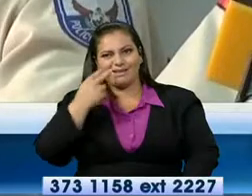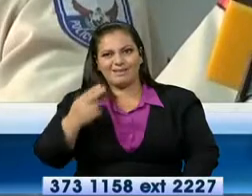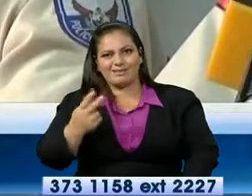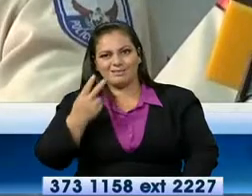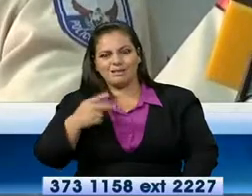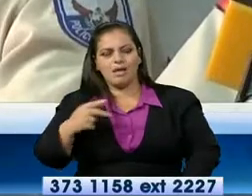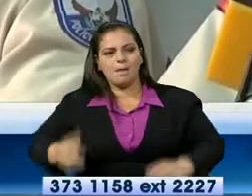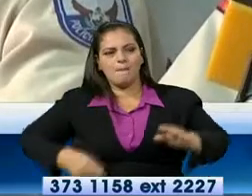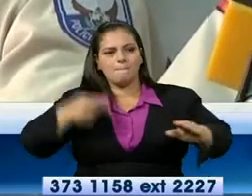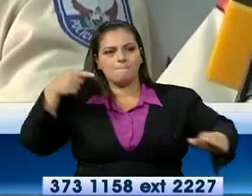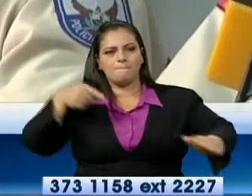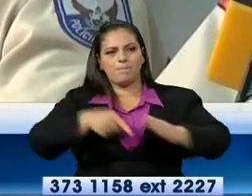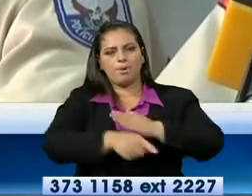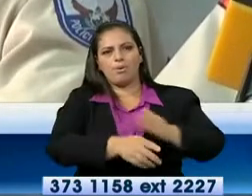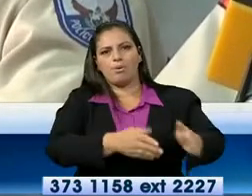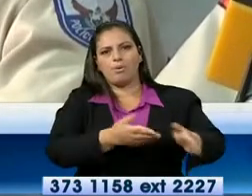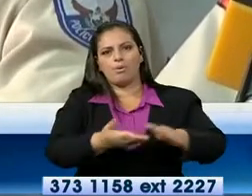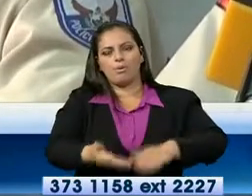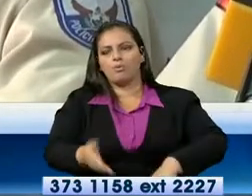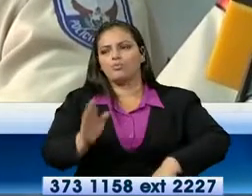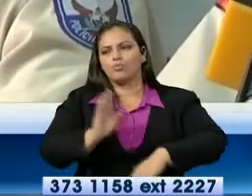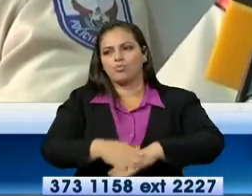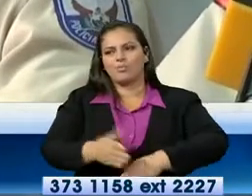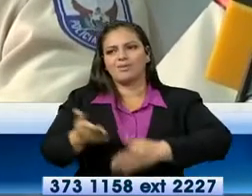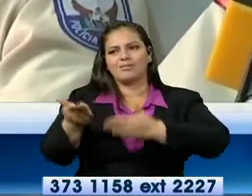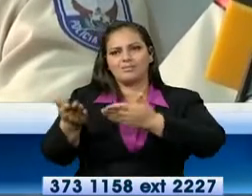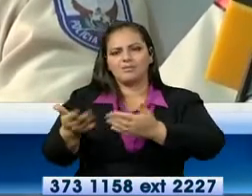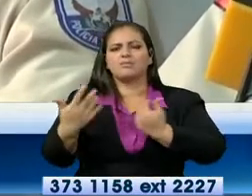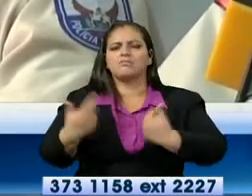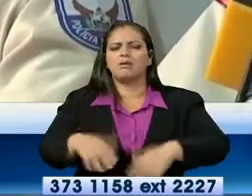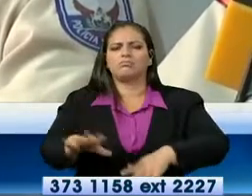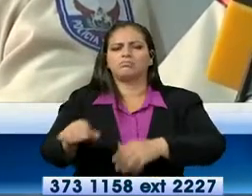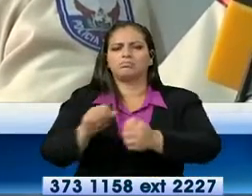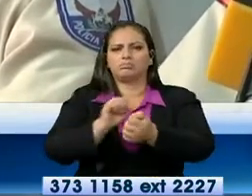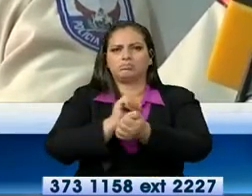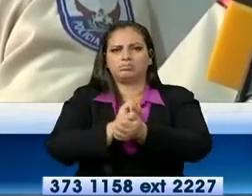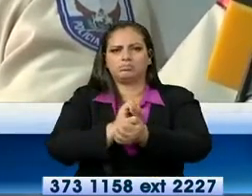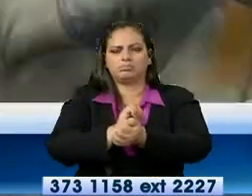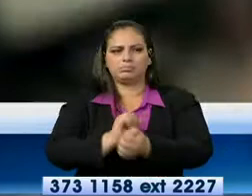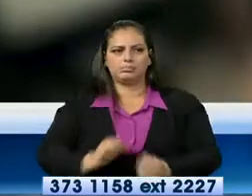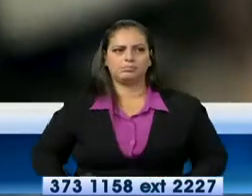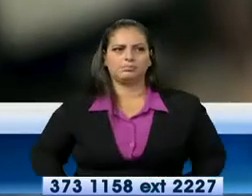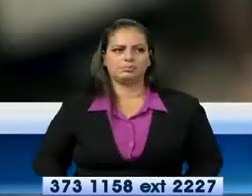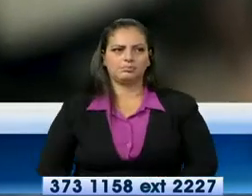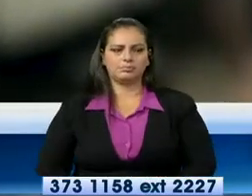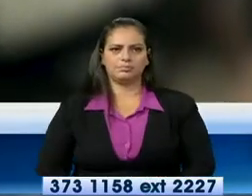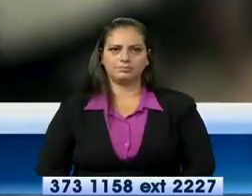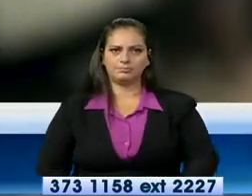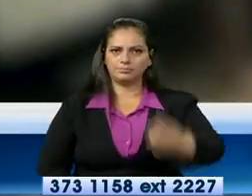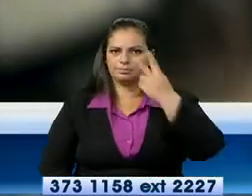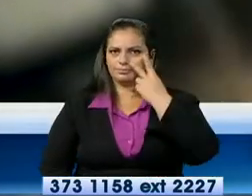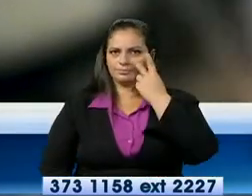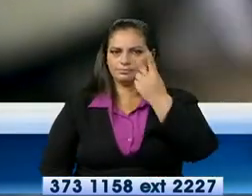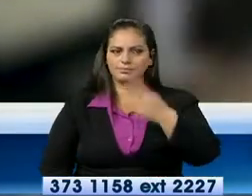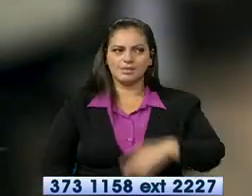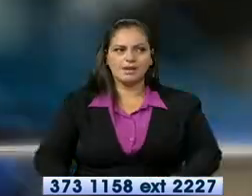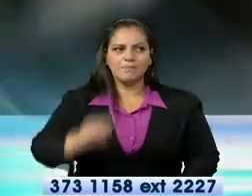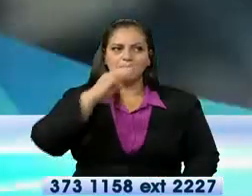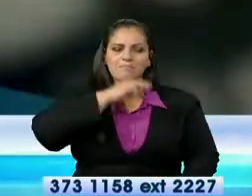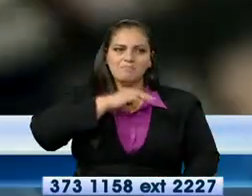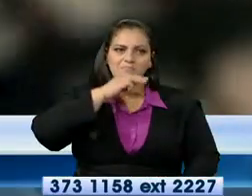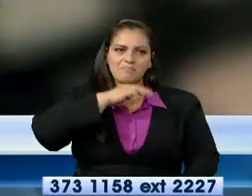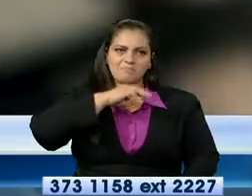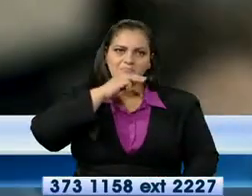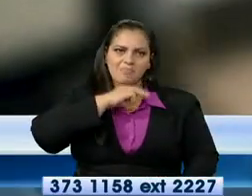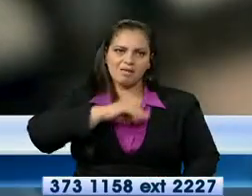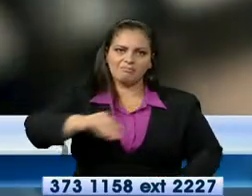sido víctima pues de esta persona que en compañía de otro ciudadano habrían actuado